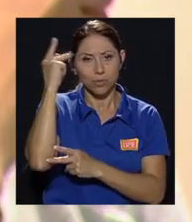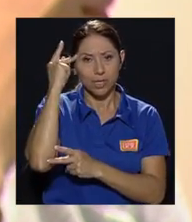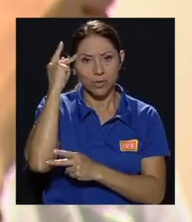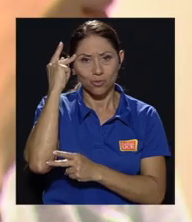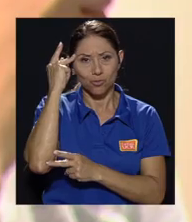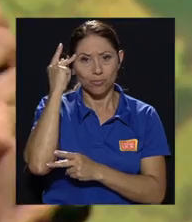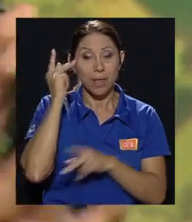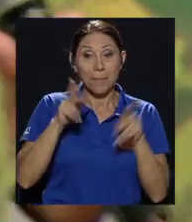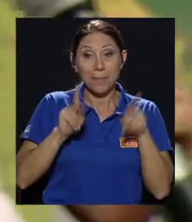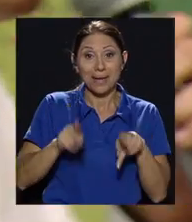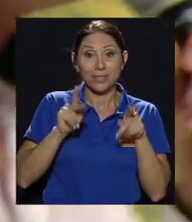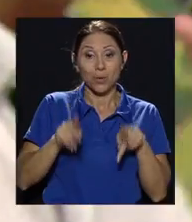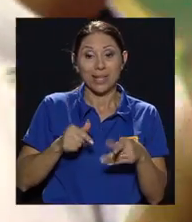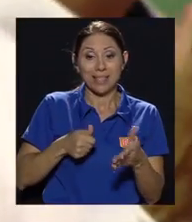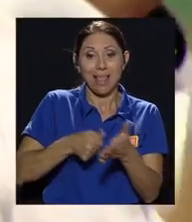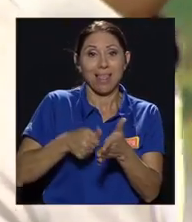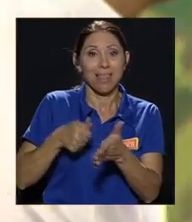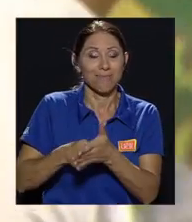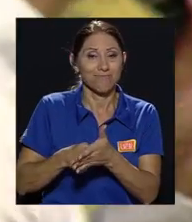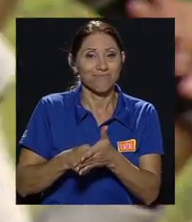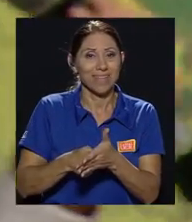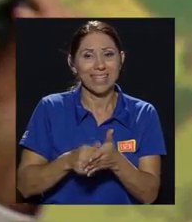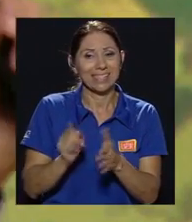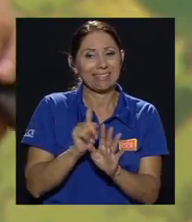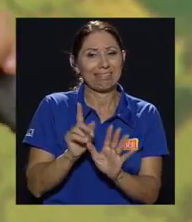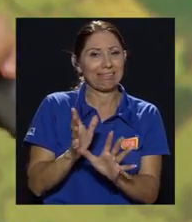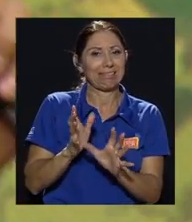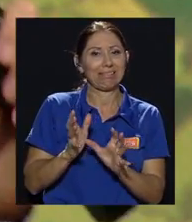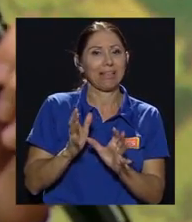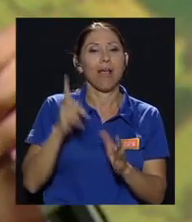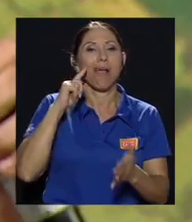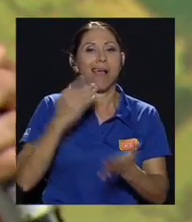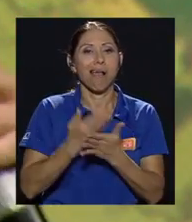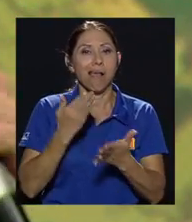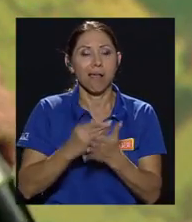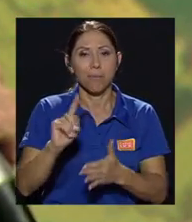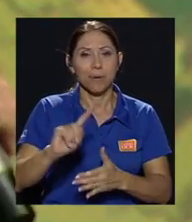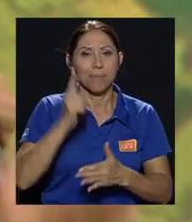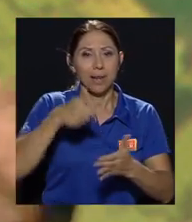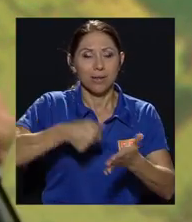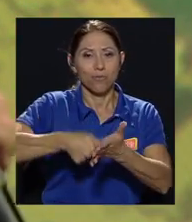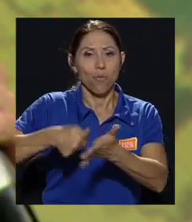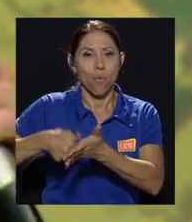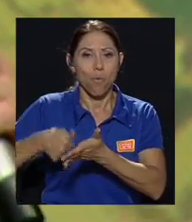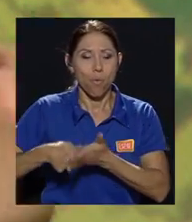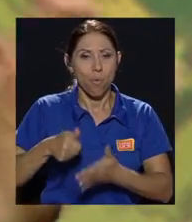un alejamiento del electorado evidenciado en la primera ronda de las elecciones presidenciales.